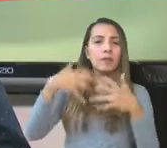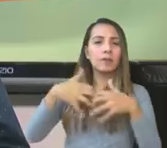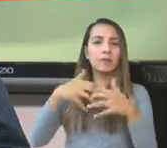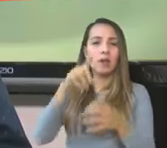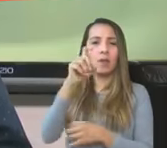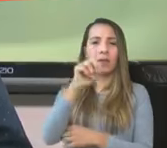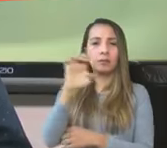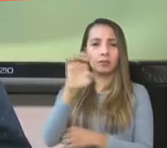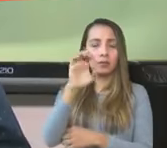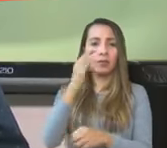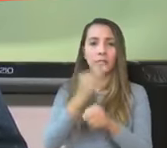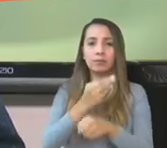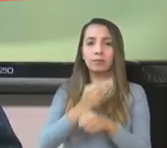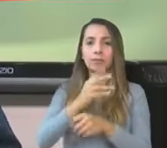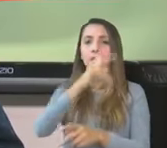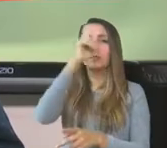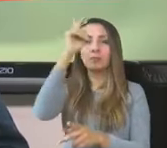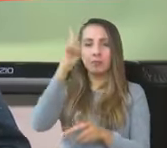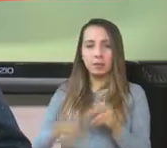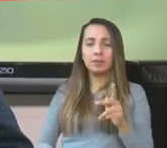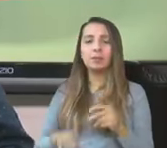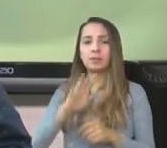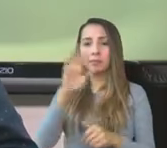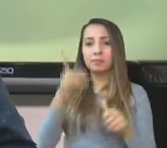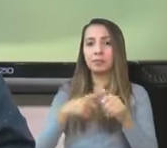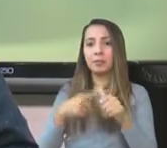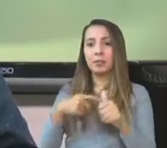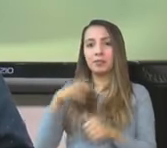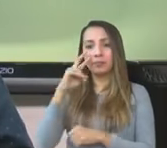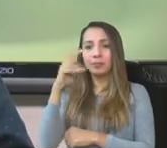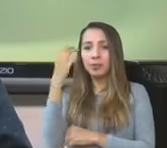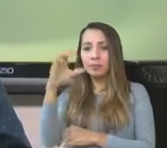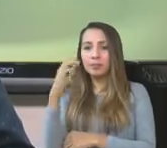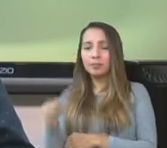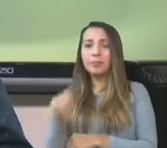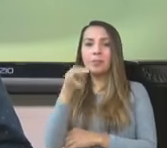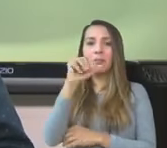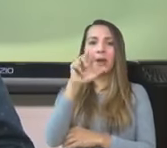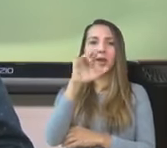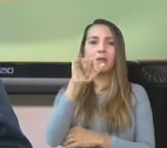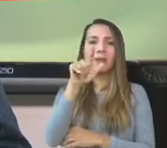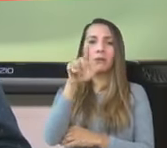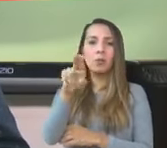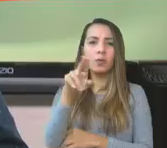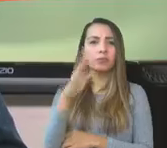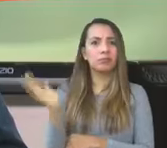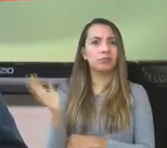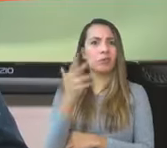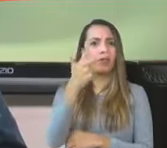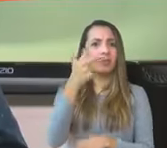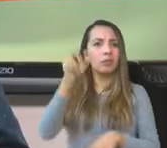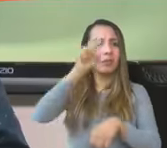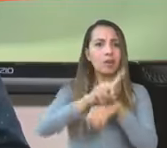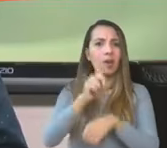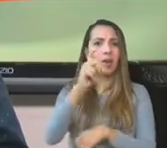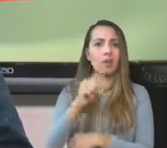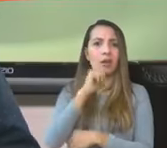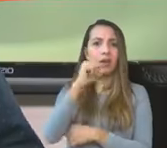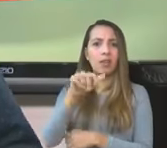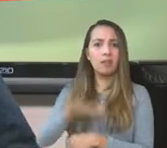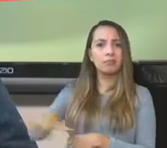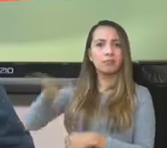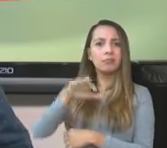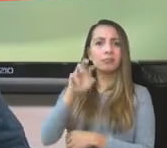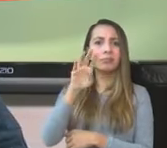permiten, hacemos un breve corte por acá, me dice Marilú Ramos, el cual le agradezco, ya 8 días sin agua acá en La Bronce, y